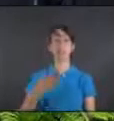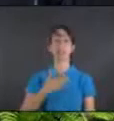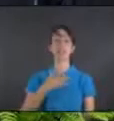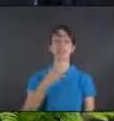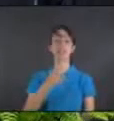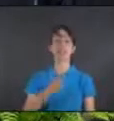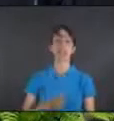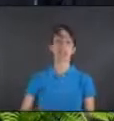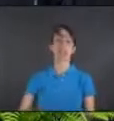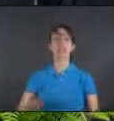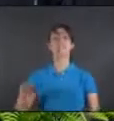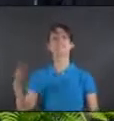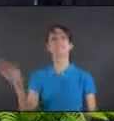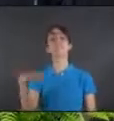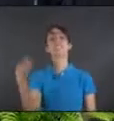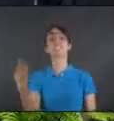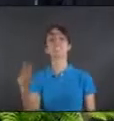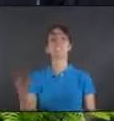mí?